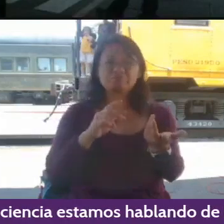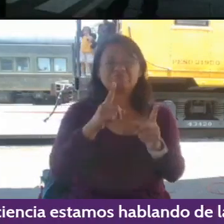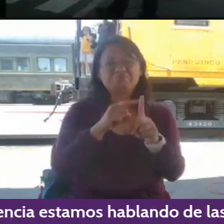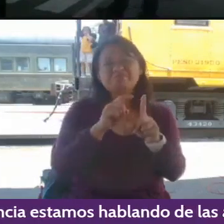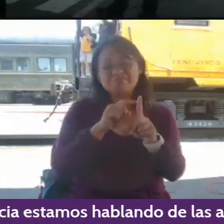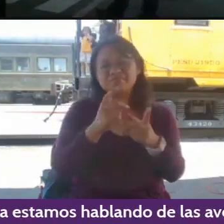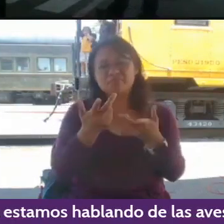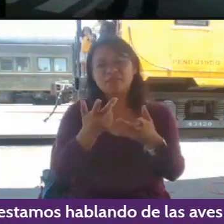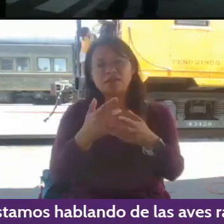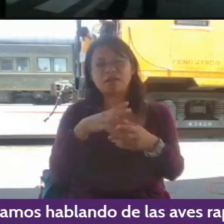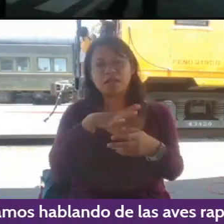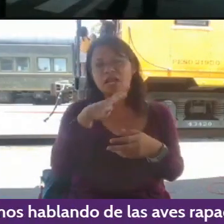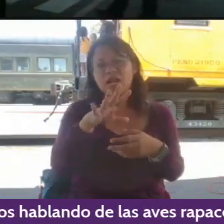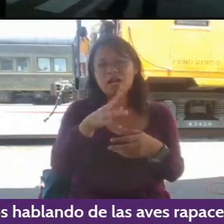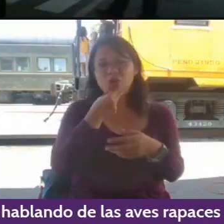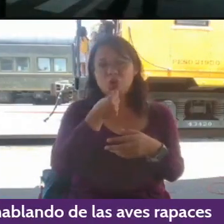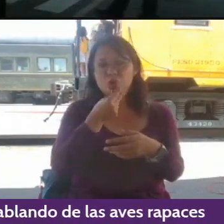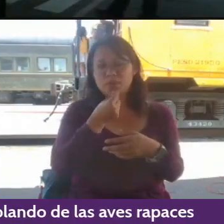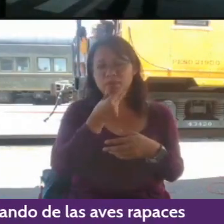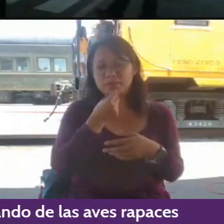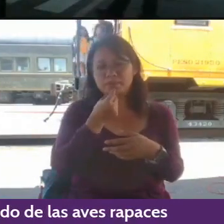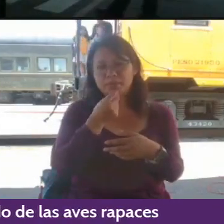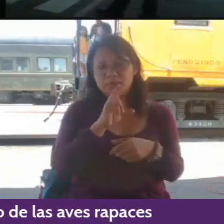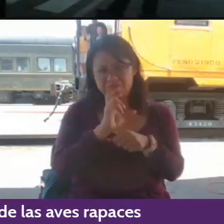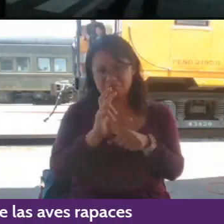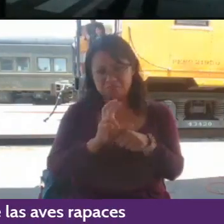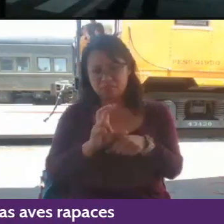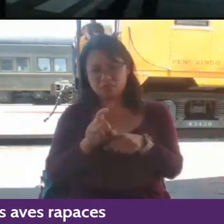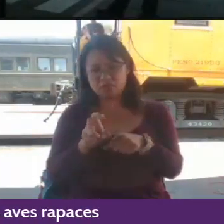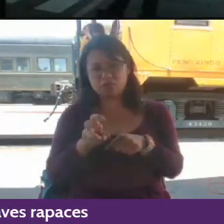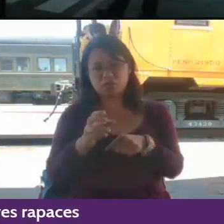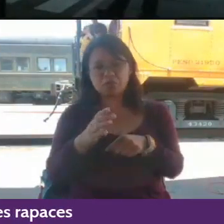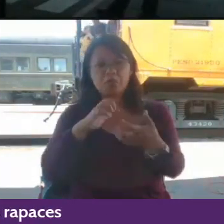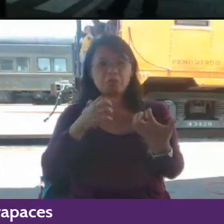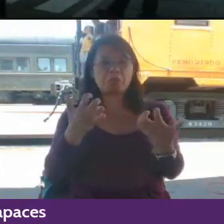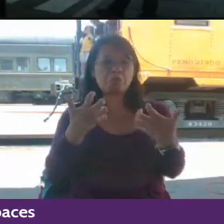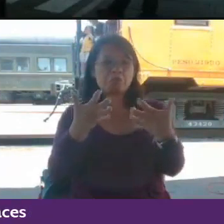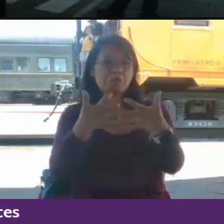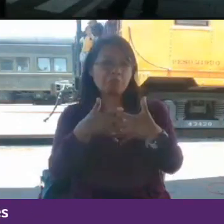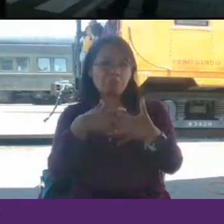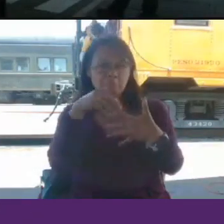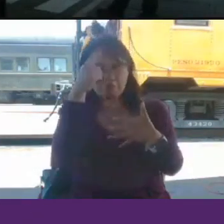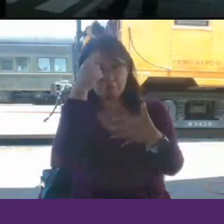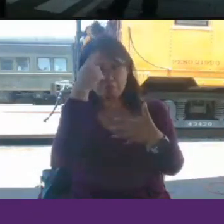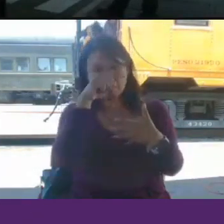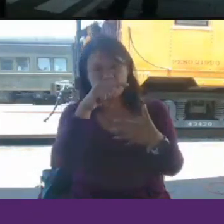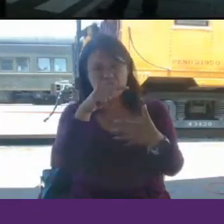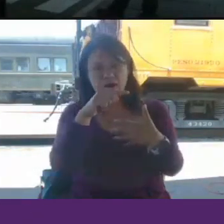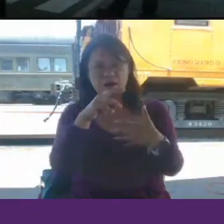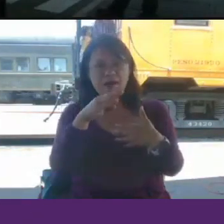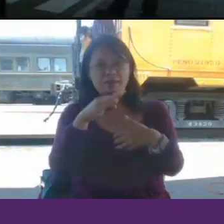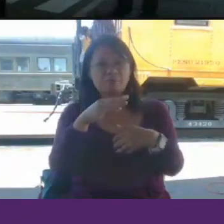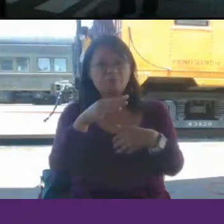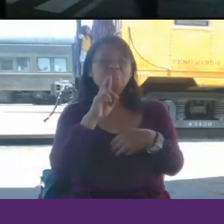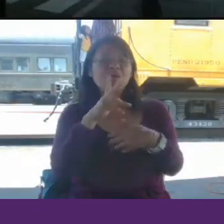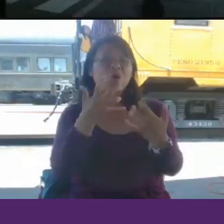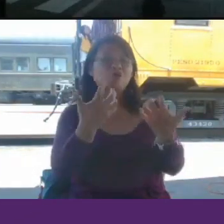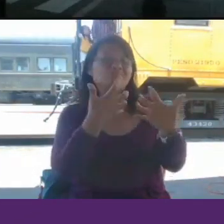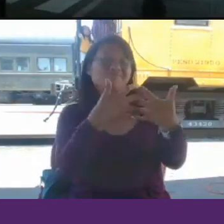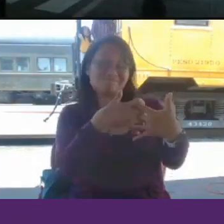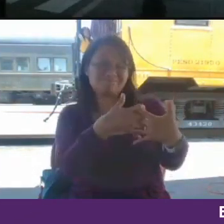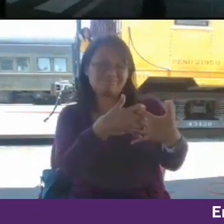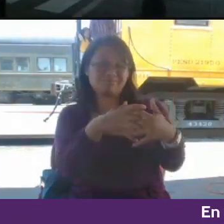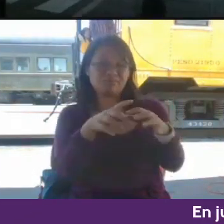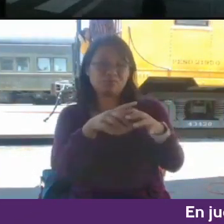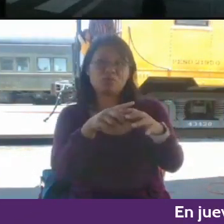general los machos, el gallo, se han acostumbrado, adaptado conductualmente para lograr una cópula más efectiva, agarrarse de